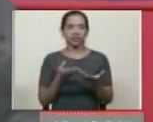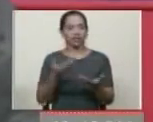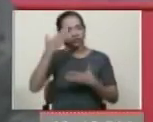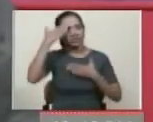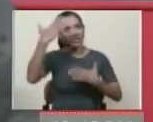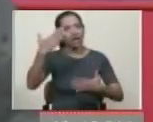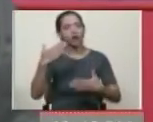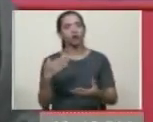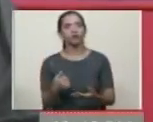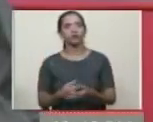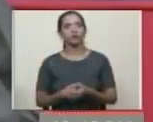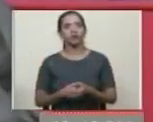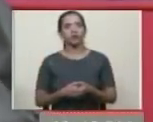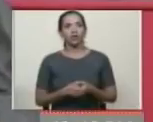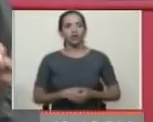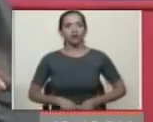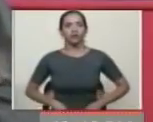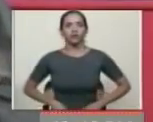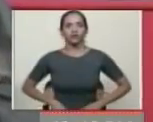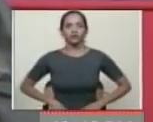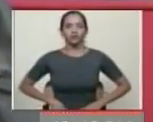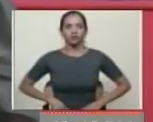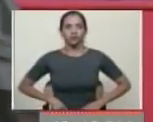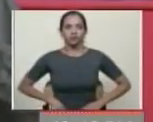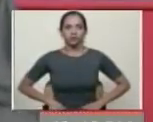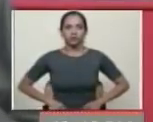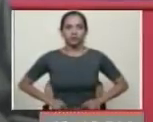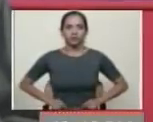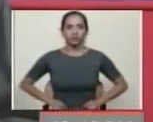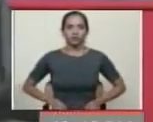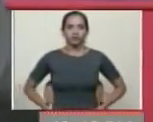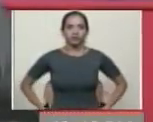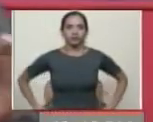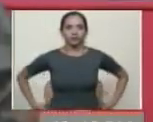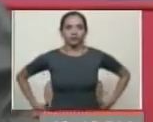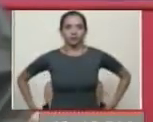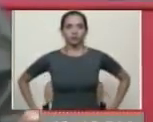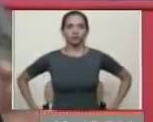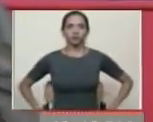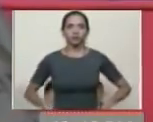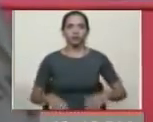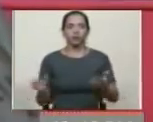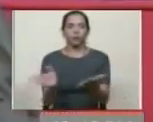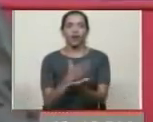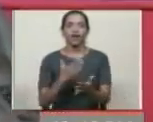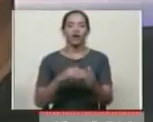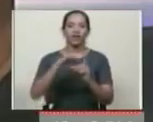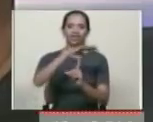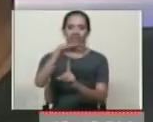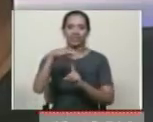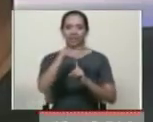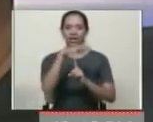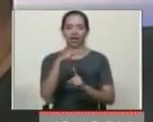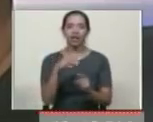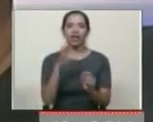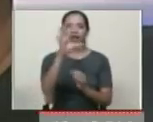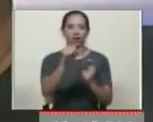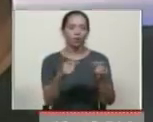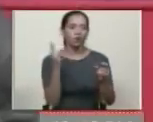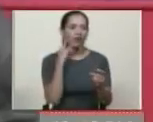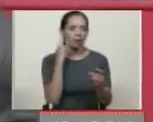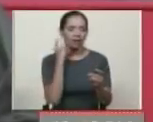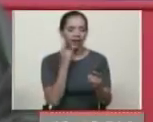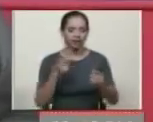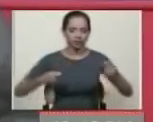Francia, Germán Castillo. Ellos apenas tumbaron la señal, que no nos podíamos comunicar, agarramos una planta, la activamos ahí en la radio comunitaria